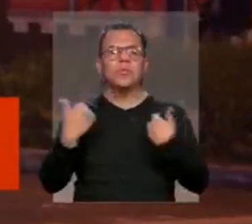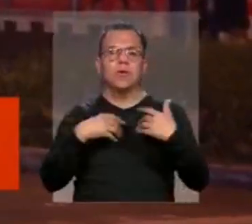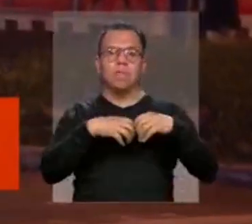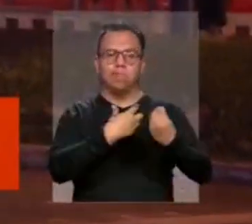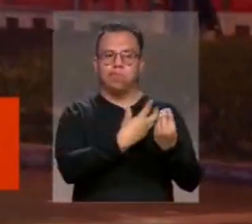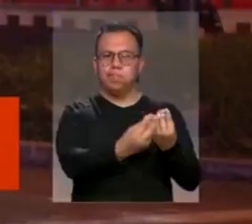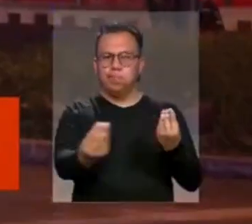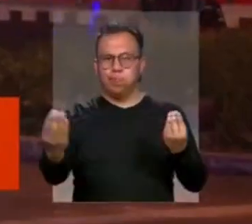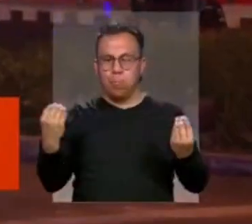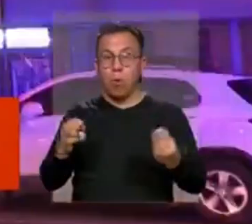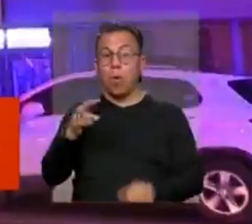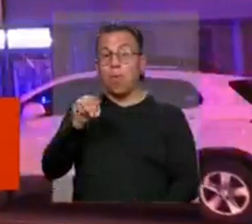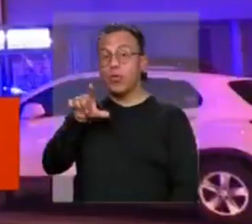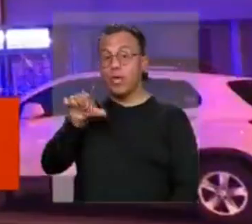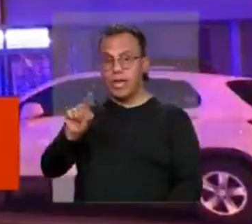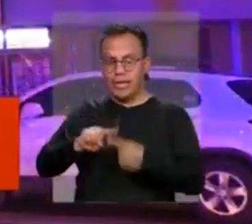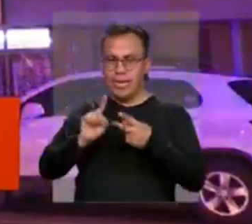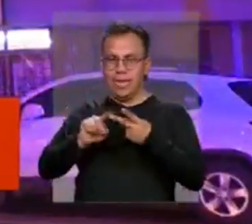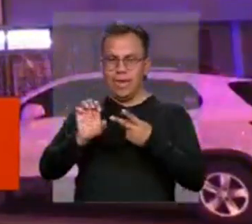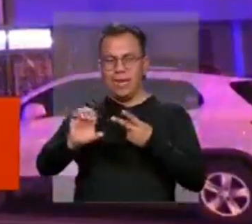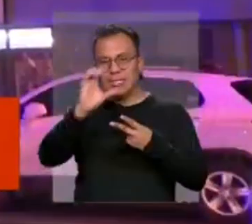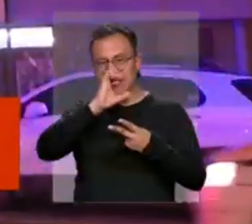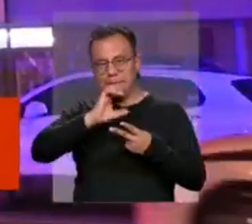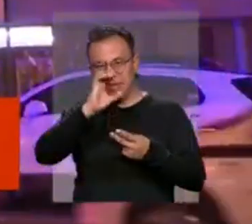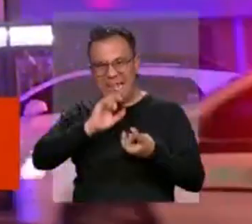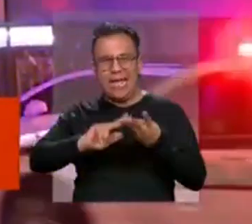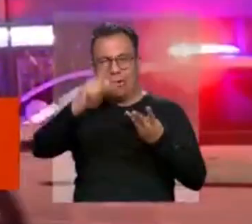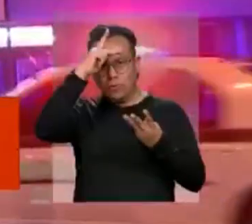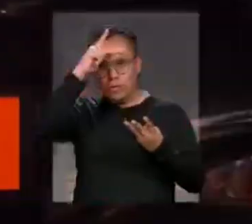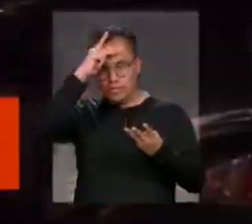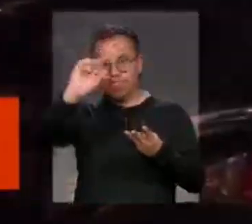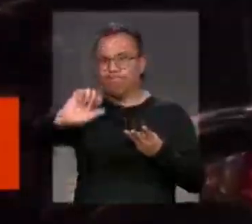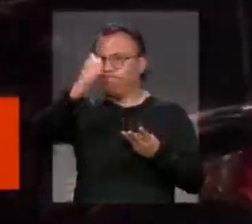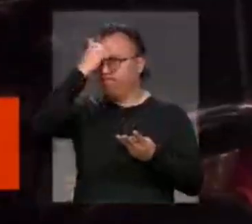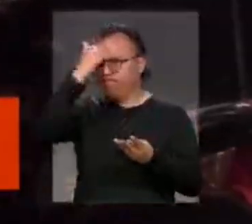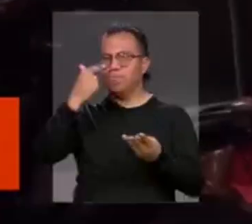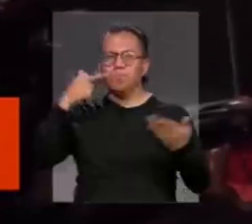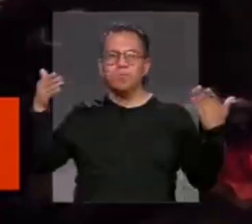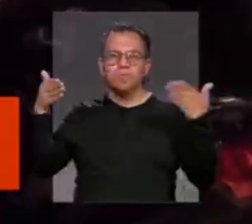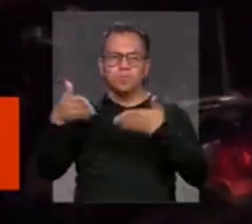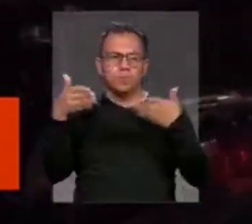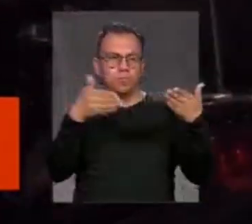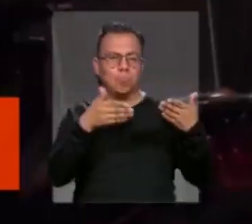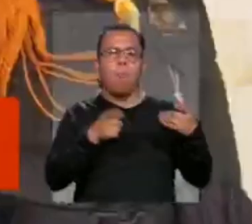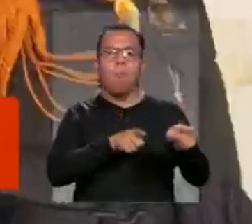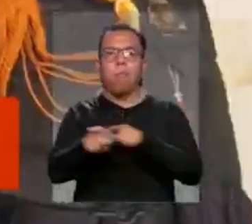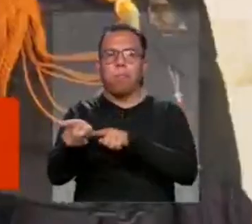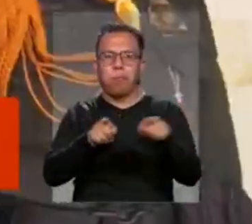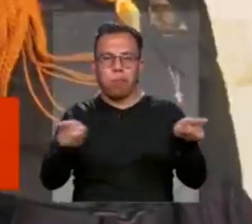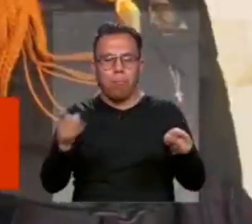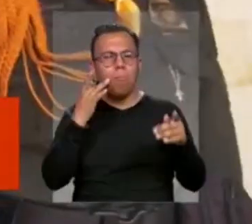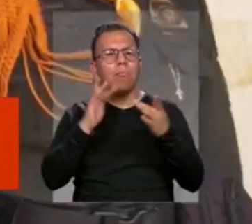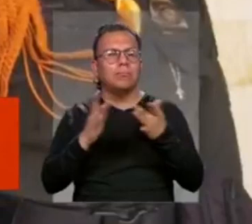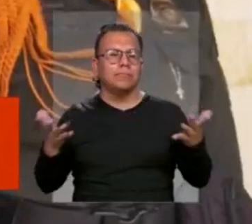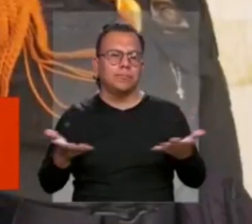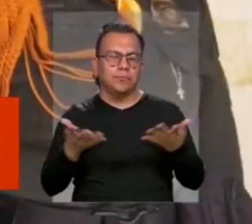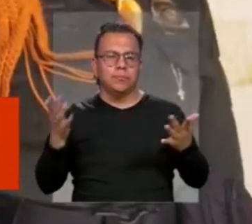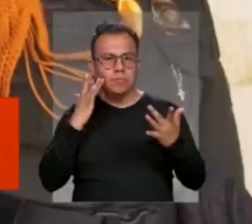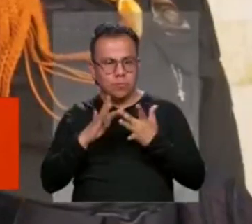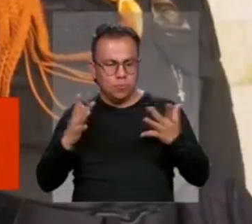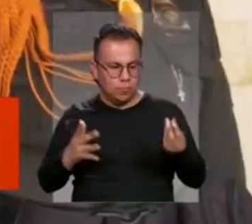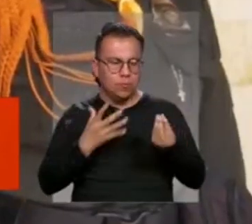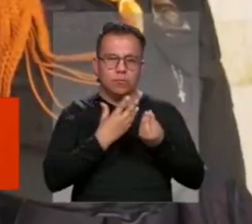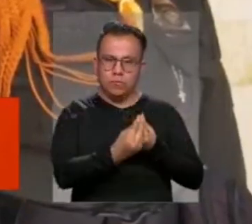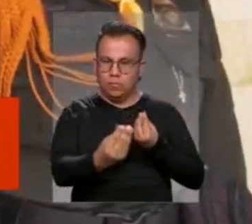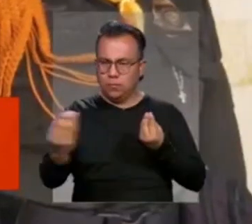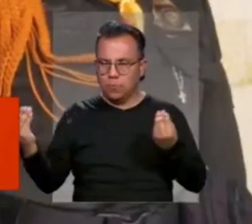de rumba como Modelia, Galerías, Chapinero y Kennedy serán priorizados con el escuadrón antirriña. Vamos a estar allí con unos grupos